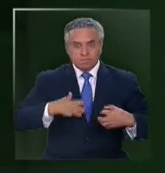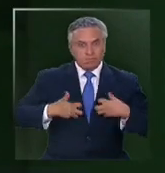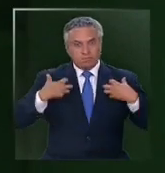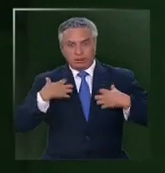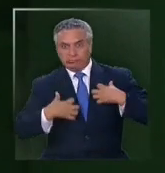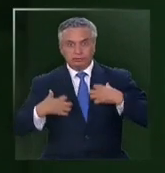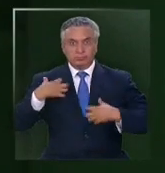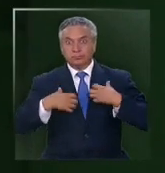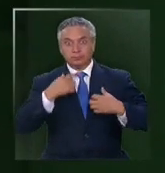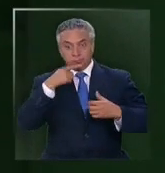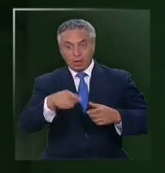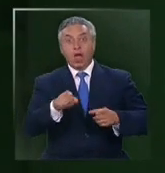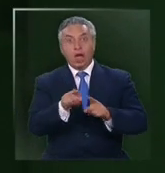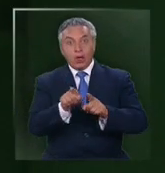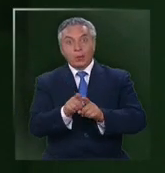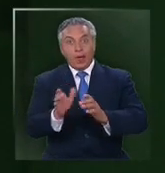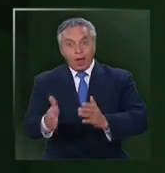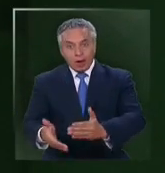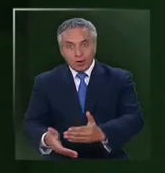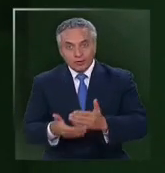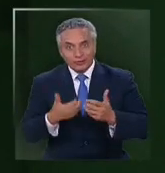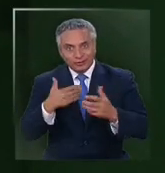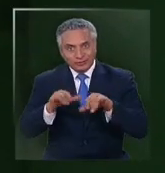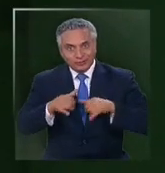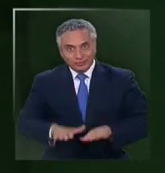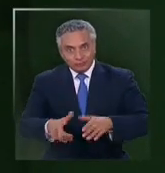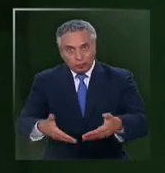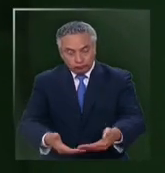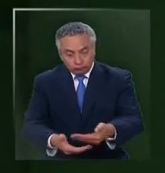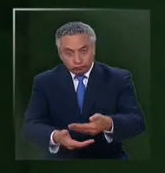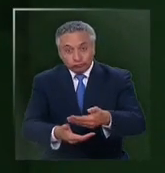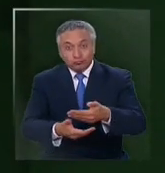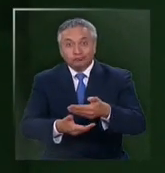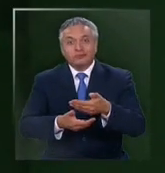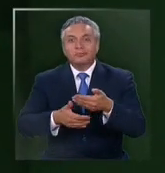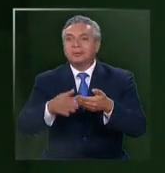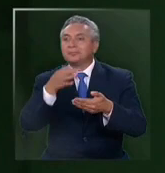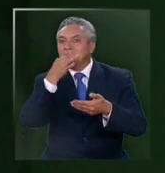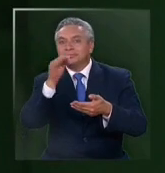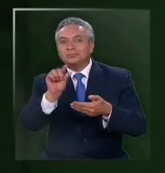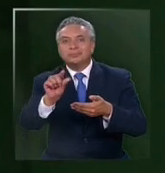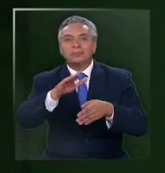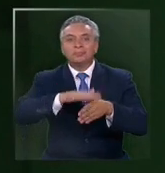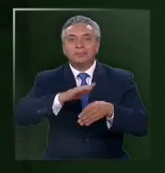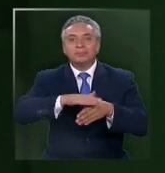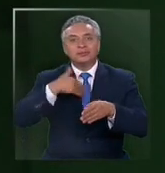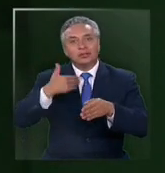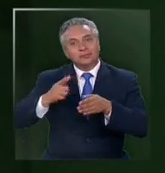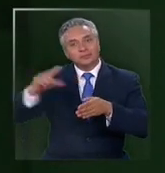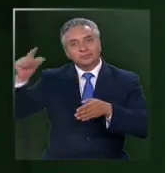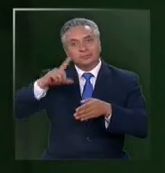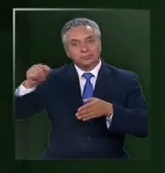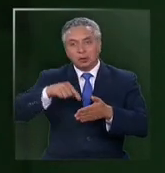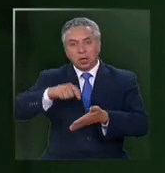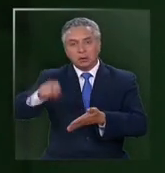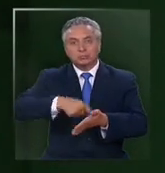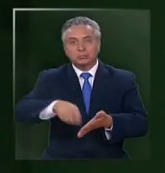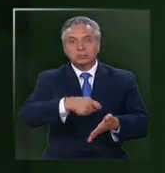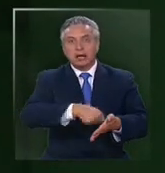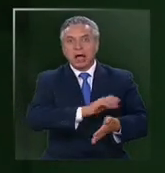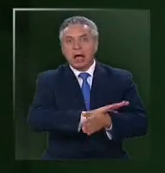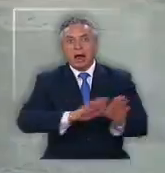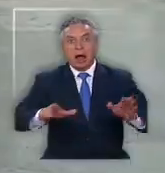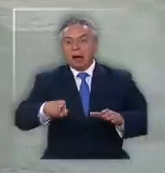realizando el apego con la lactante junto a su padre tomó su bebé solicitó de la alta no firmando ningún tipo de documentación y